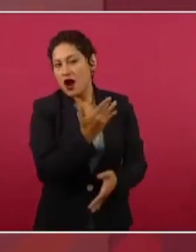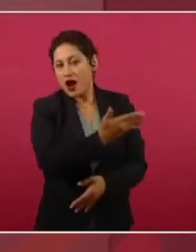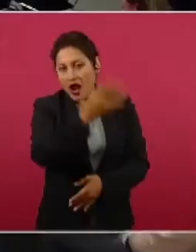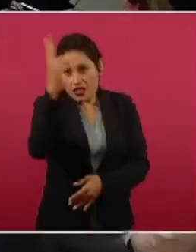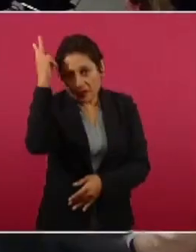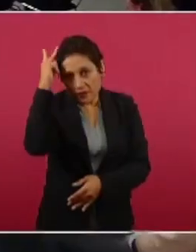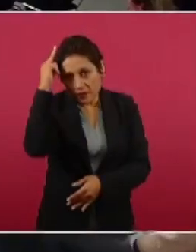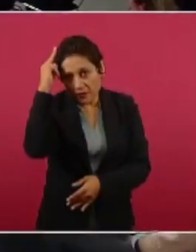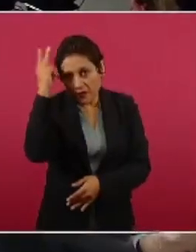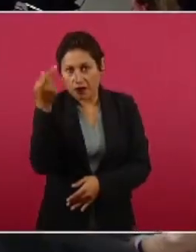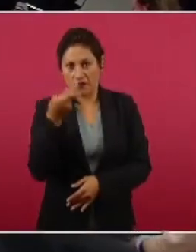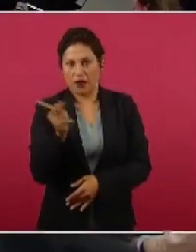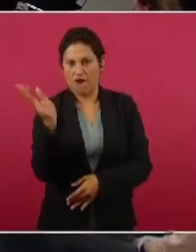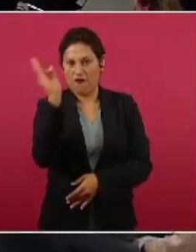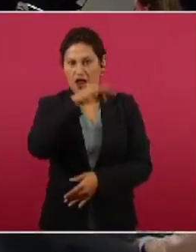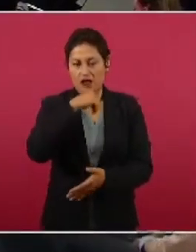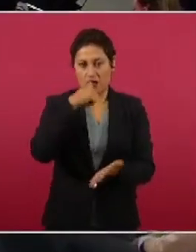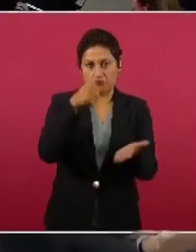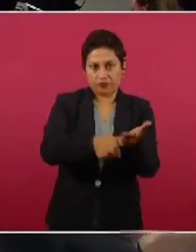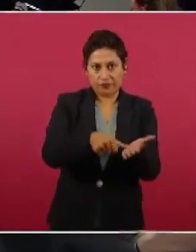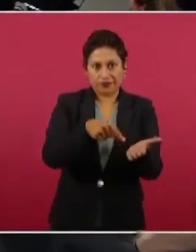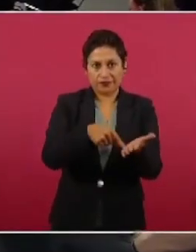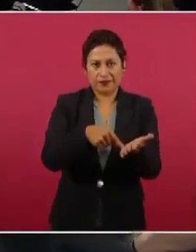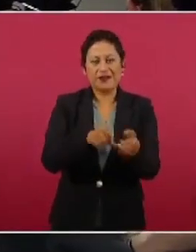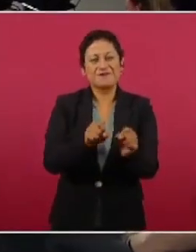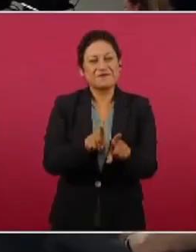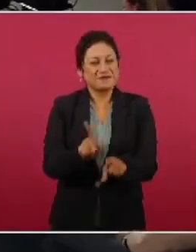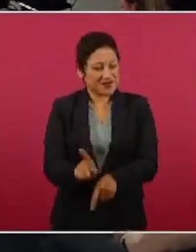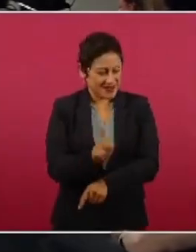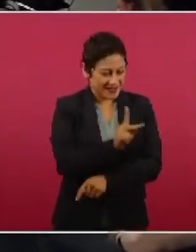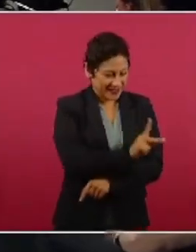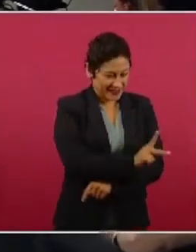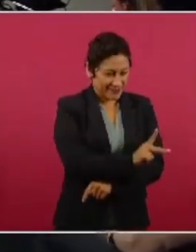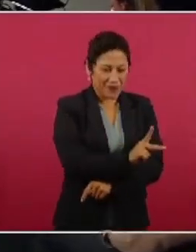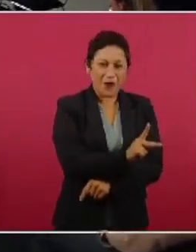de ahora, ¿no? Creo que a Peña